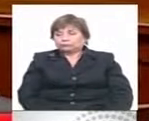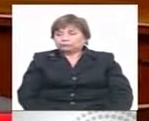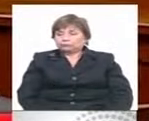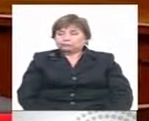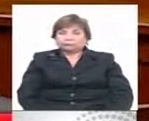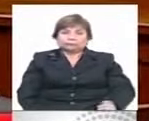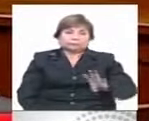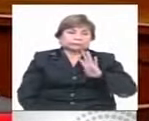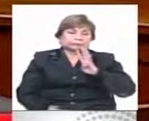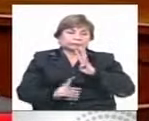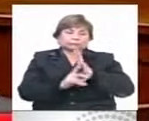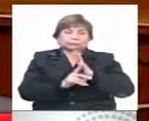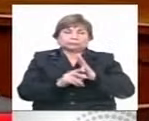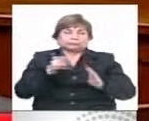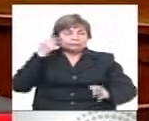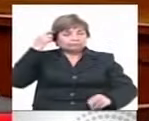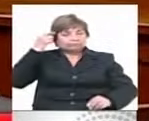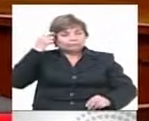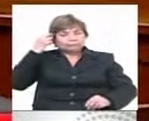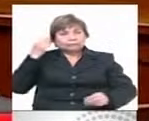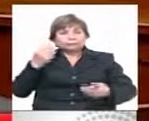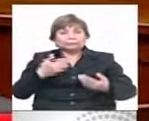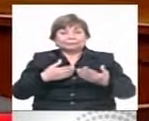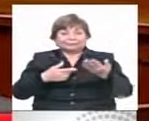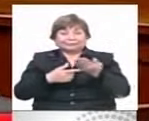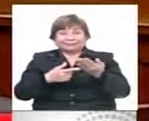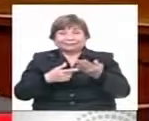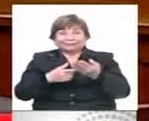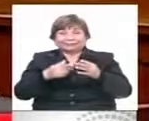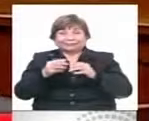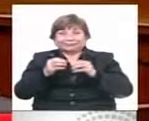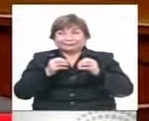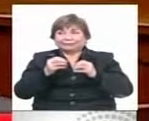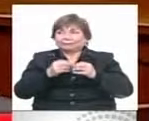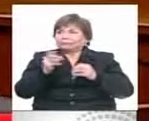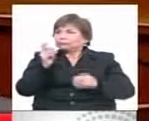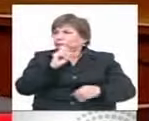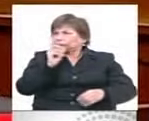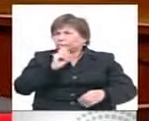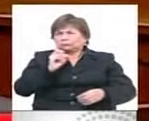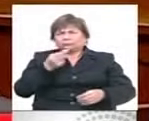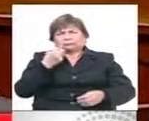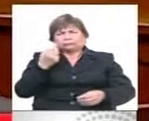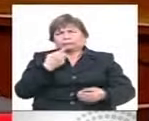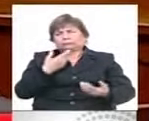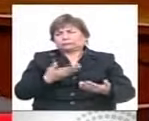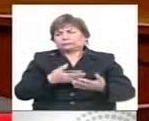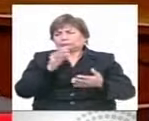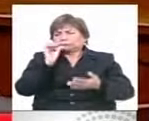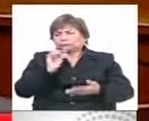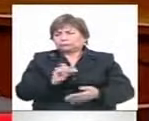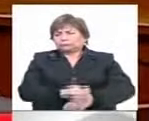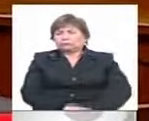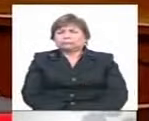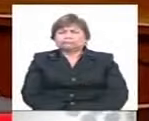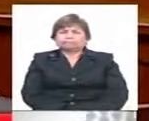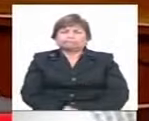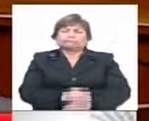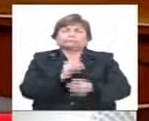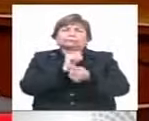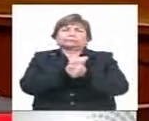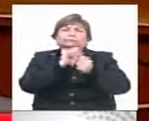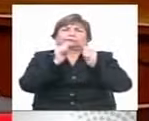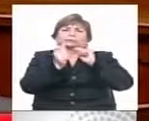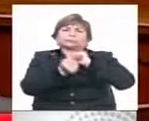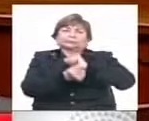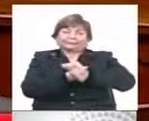Cuarta política, que acceder a la tecnología digital no sea un privilegio de pocos. Transformación